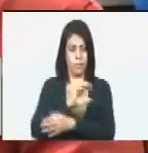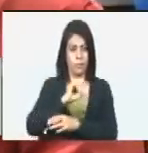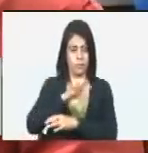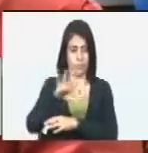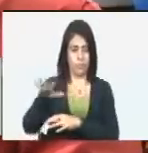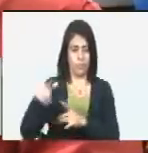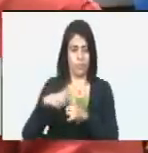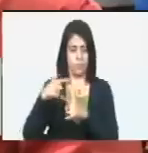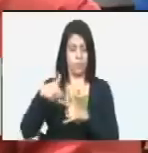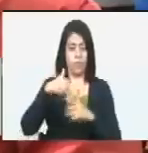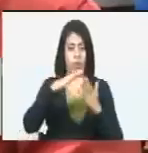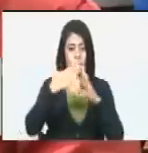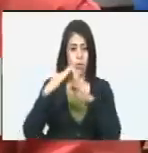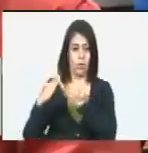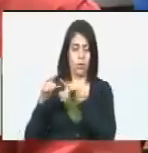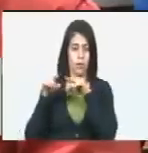urbano.